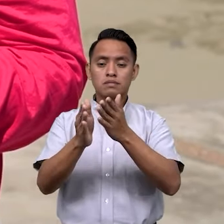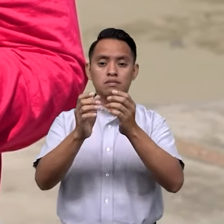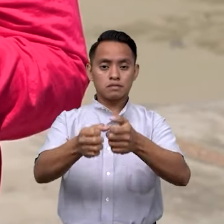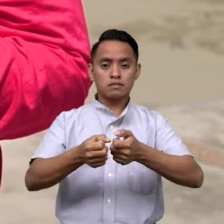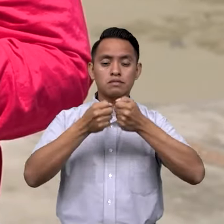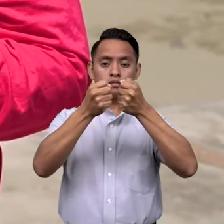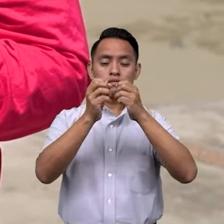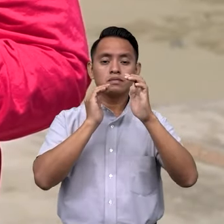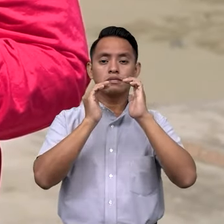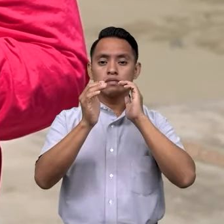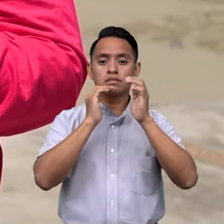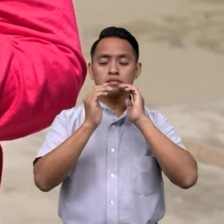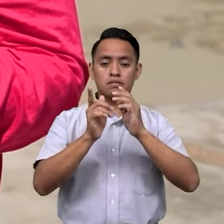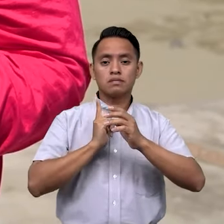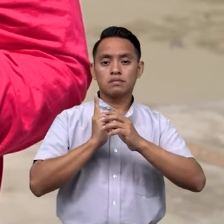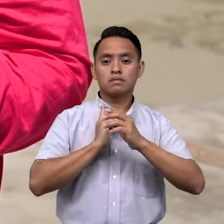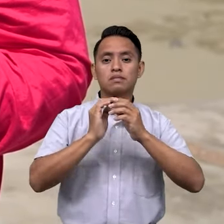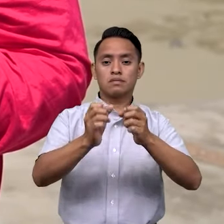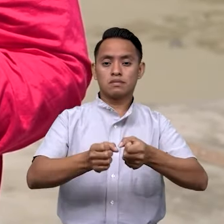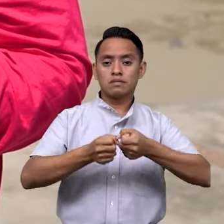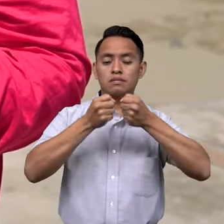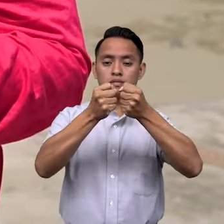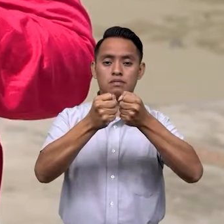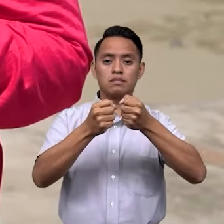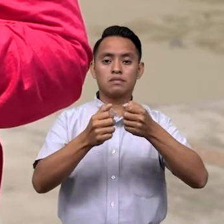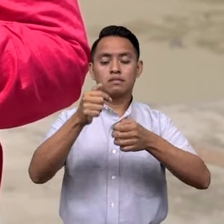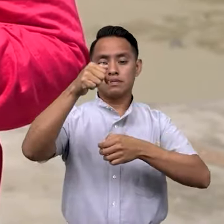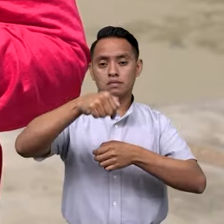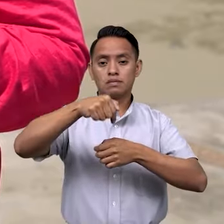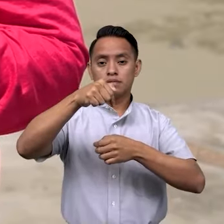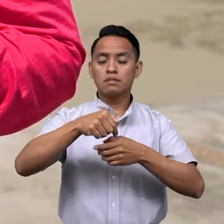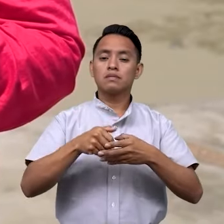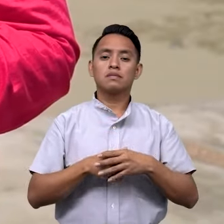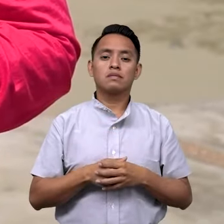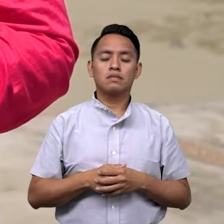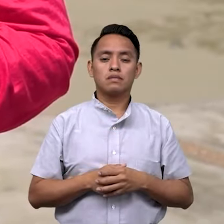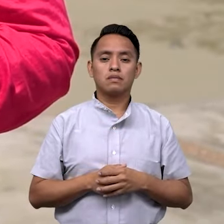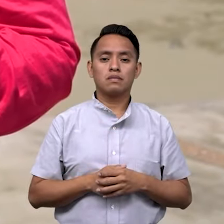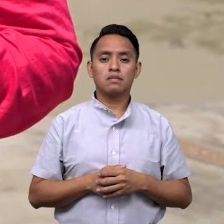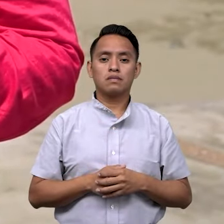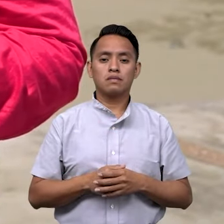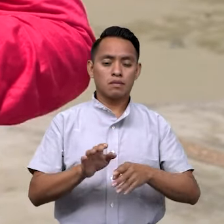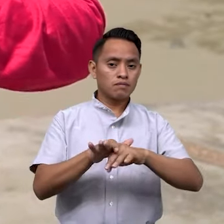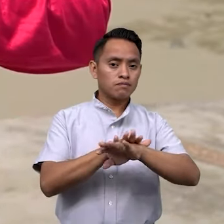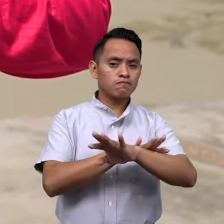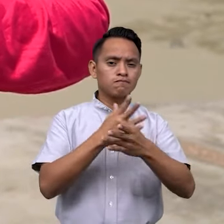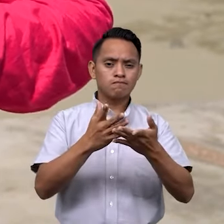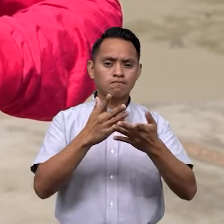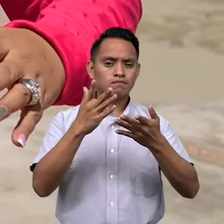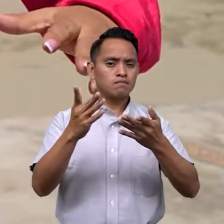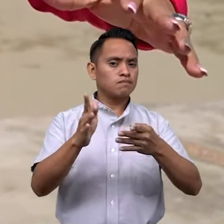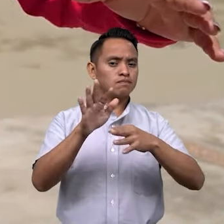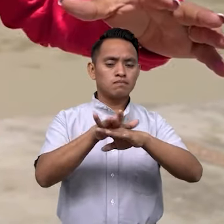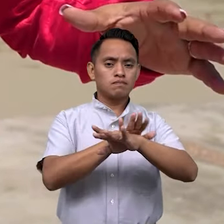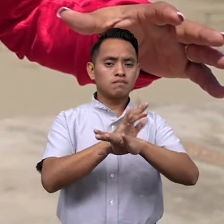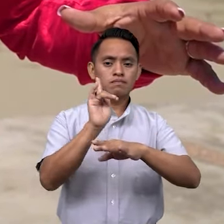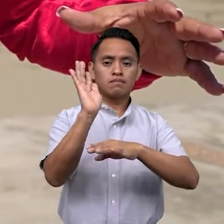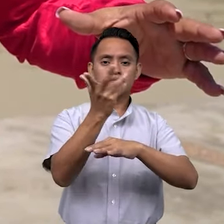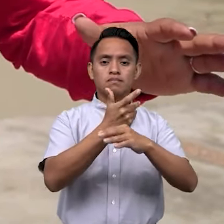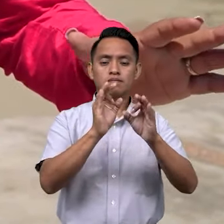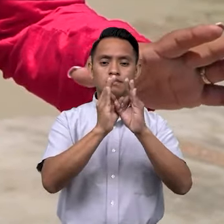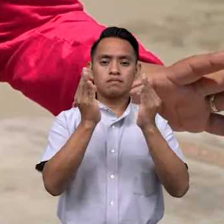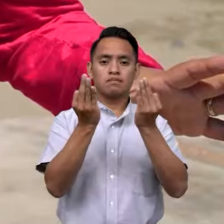la comunicación que se tiene, esa es nuestra fuerza. Y en este momento nosotros sentimos que hemos llegado a la conciencia de toda la